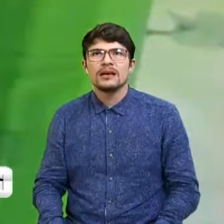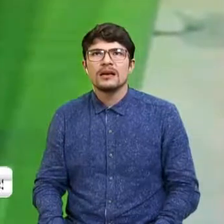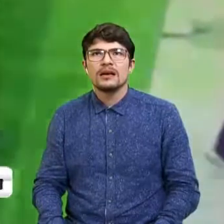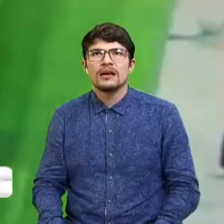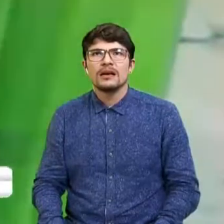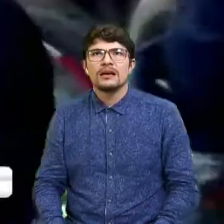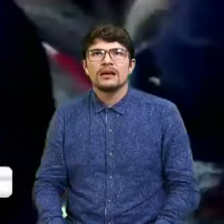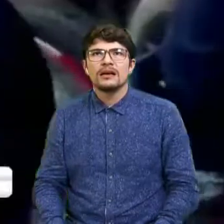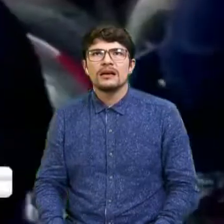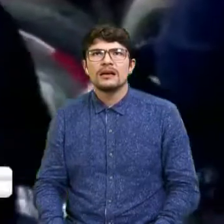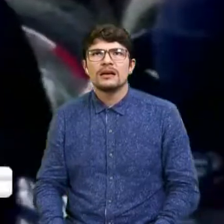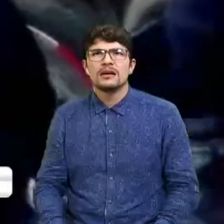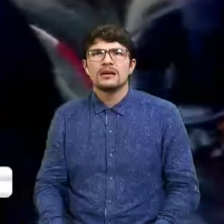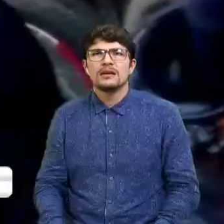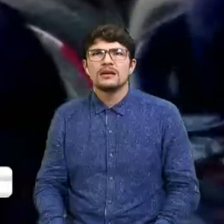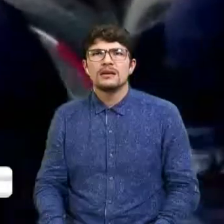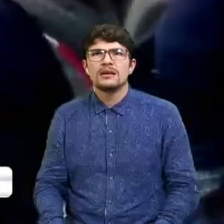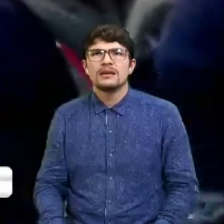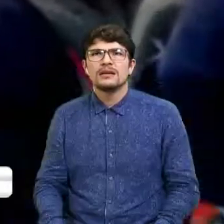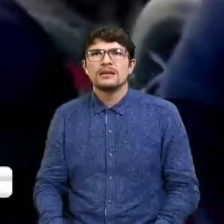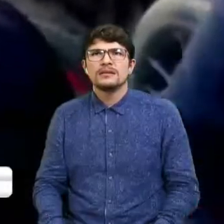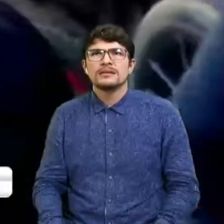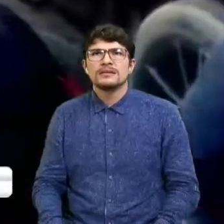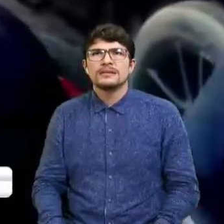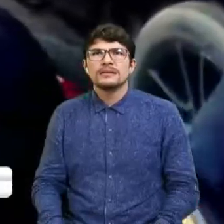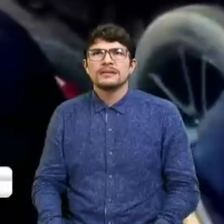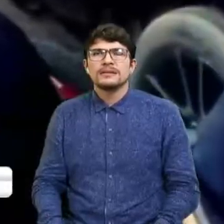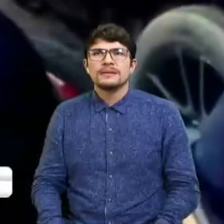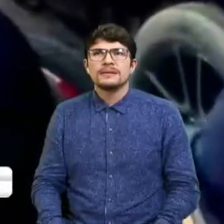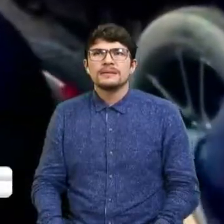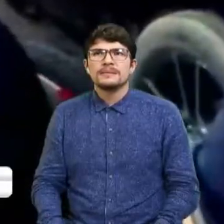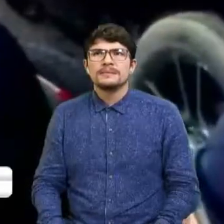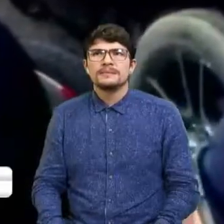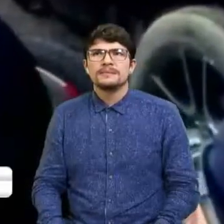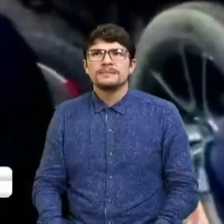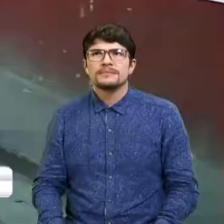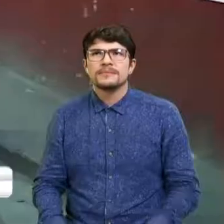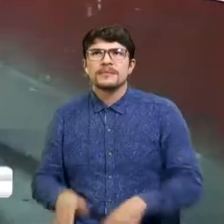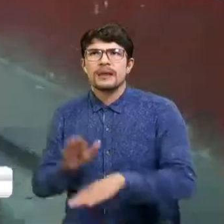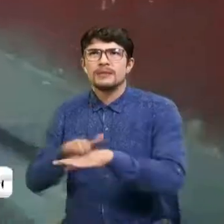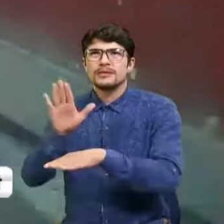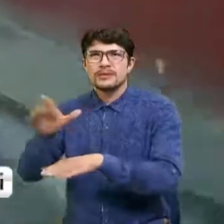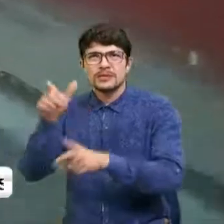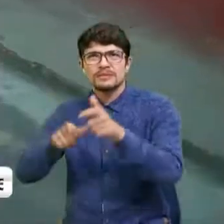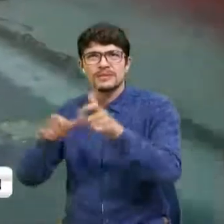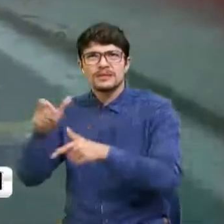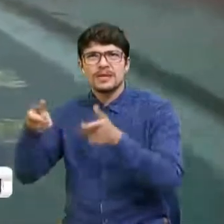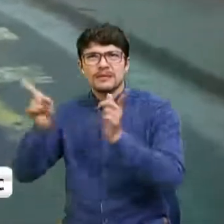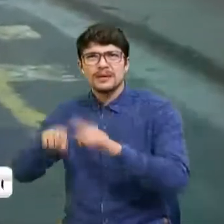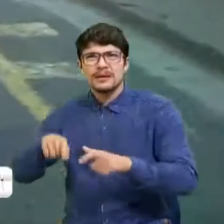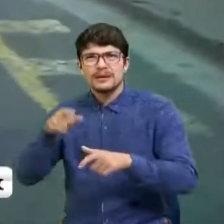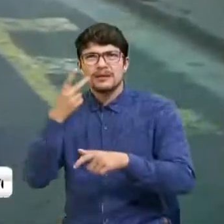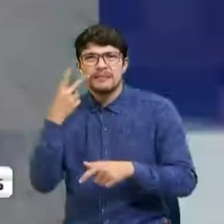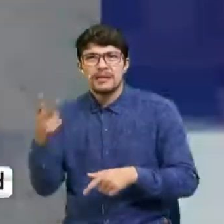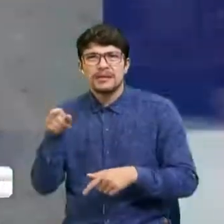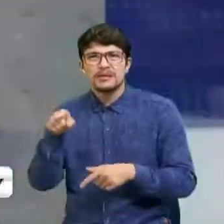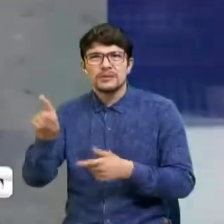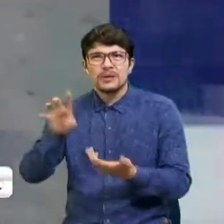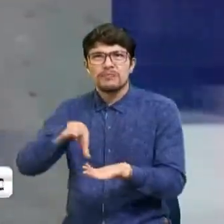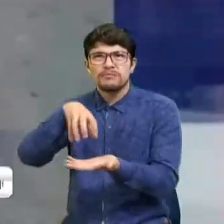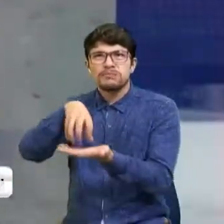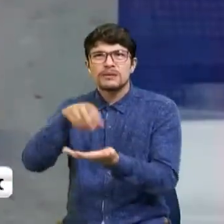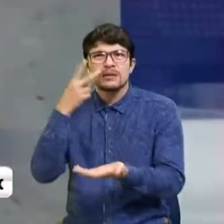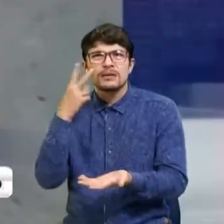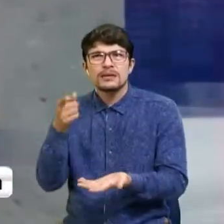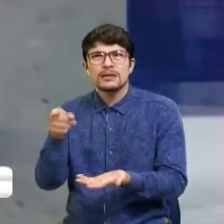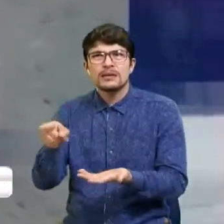motociclista quien al parecer hizo la omisión de la señal de padre lo que señalan las personas también habitantes de este sector es que esta señal que está